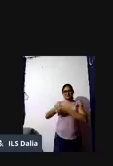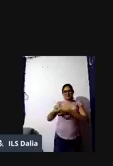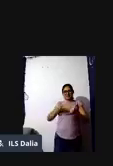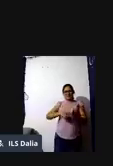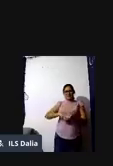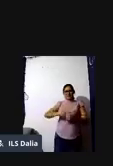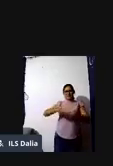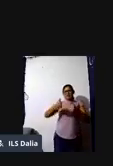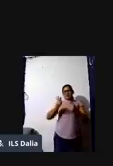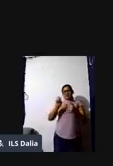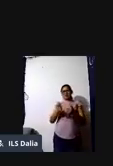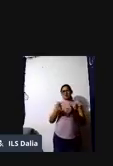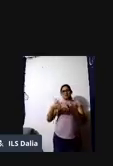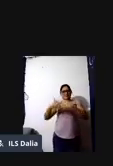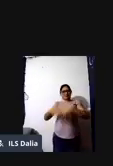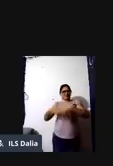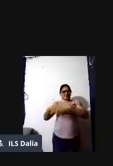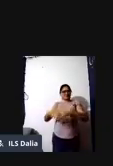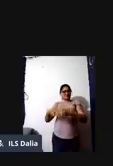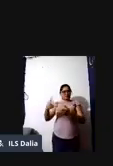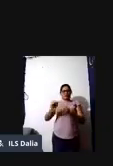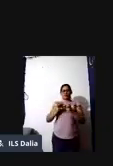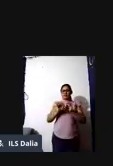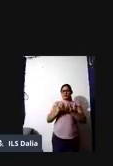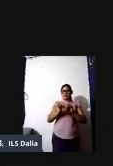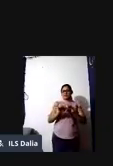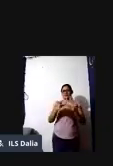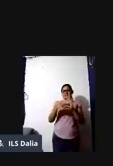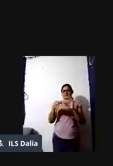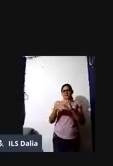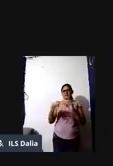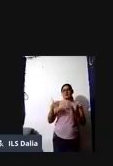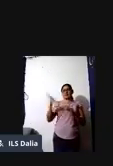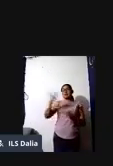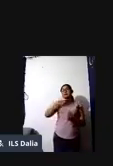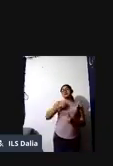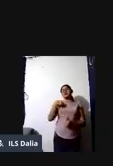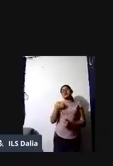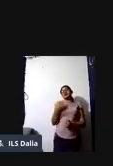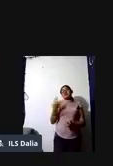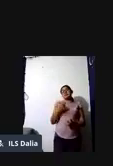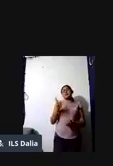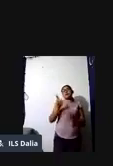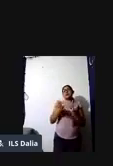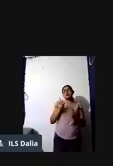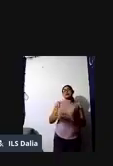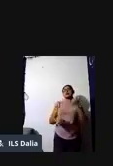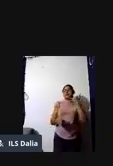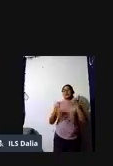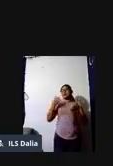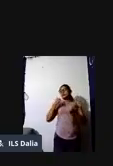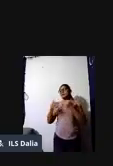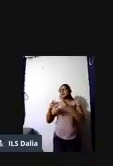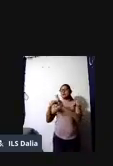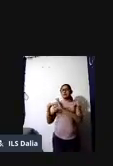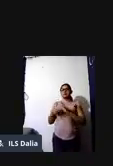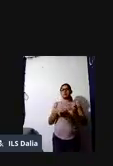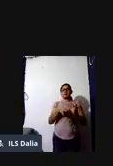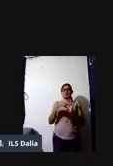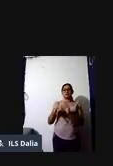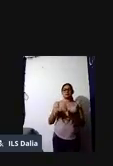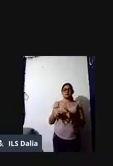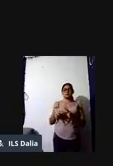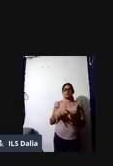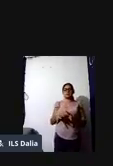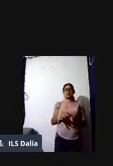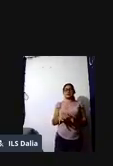dibuja este espectro que les estoy hablando, este panorama donde dice la reactividad, ¿no? Y sobre